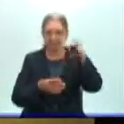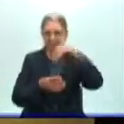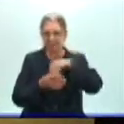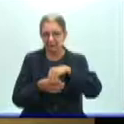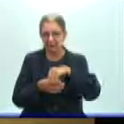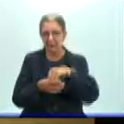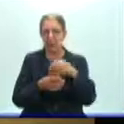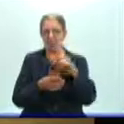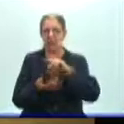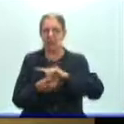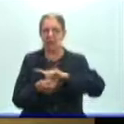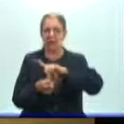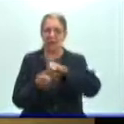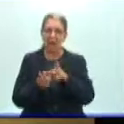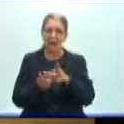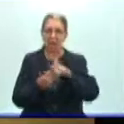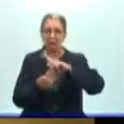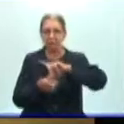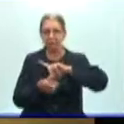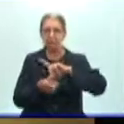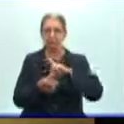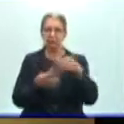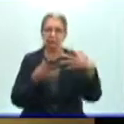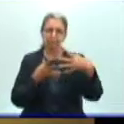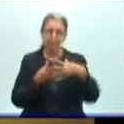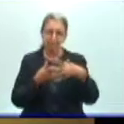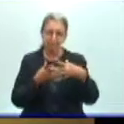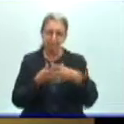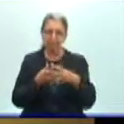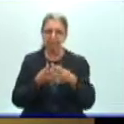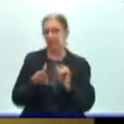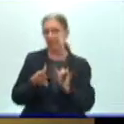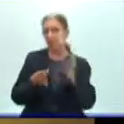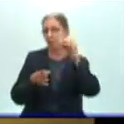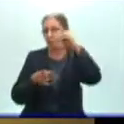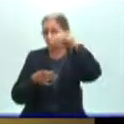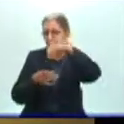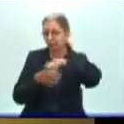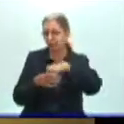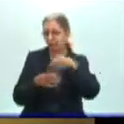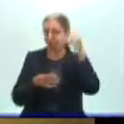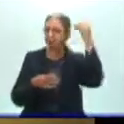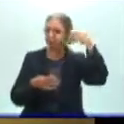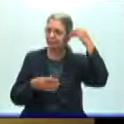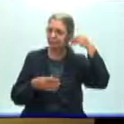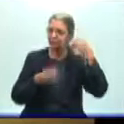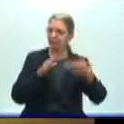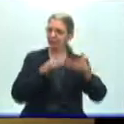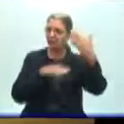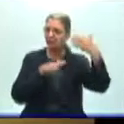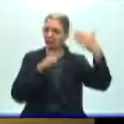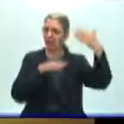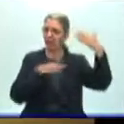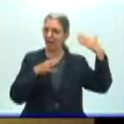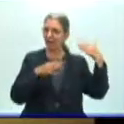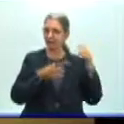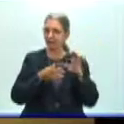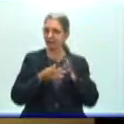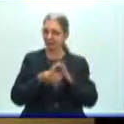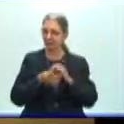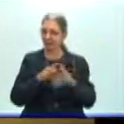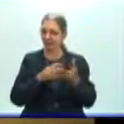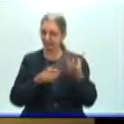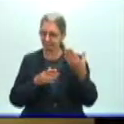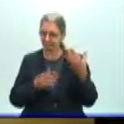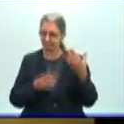correspondientes, y además hemos estado incluyendo conocimientos que ustedes saben desde